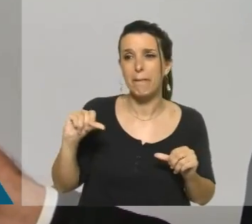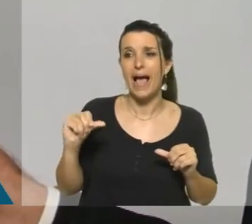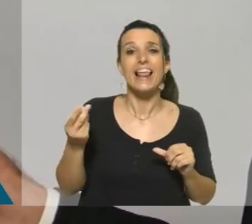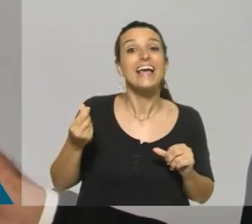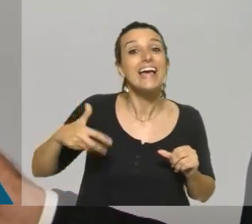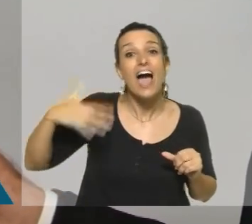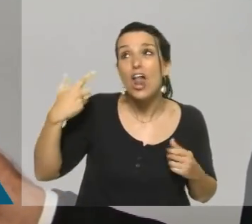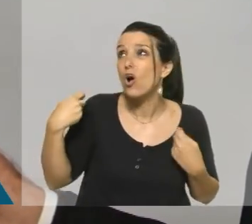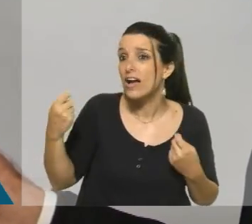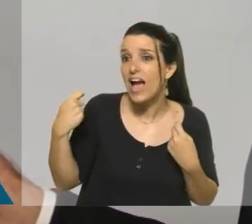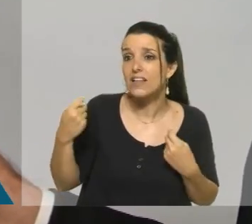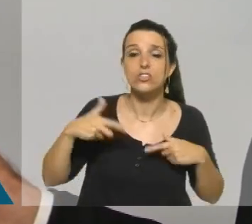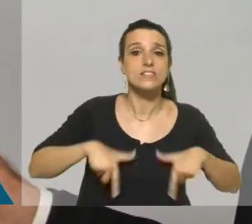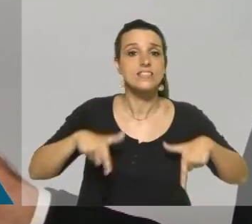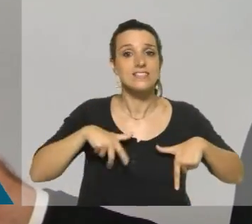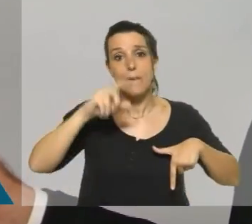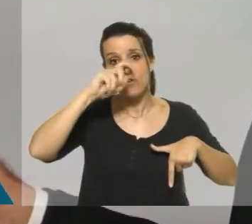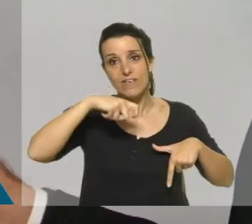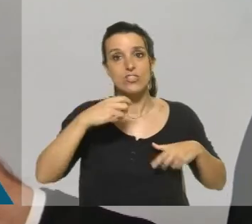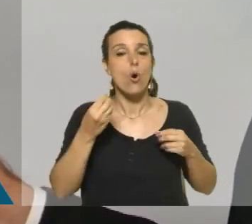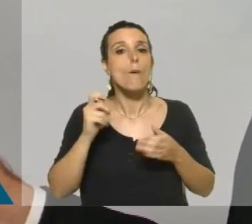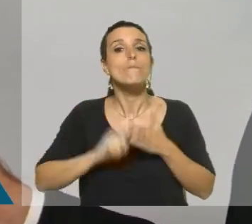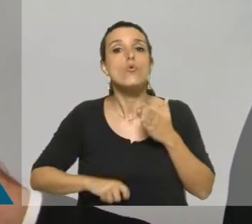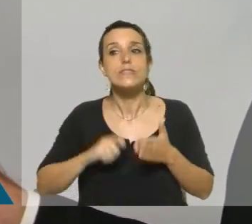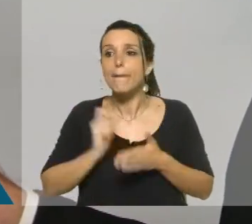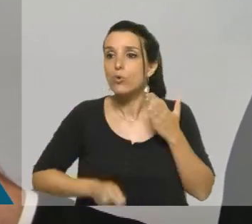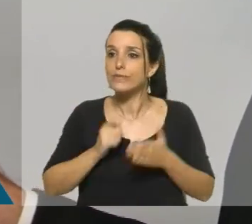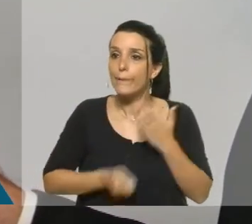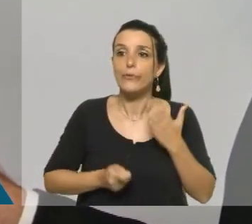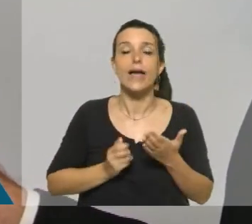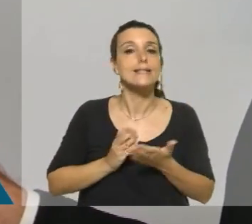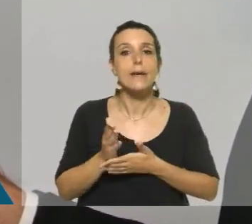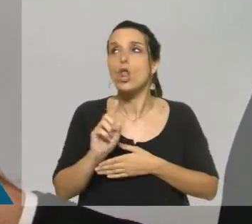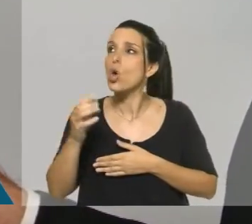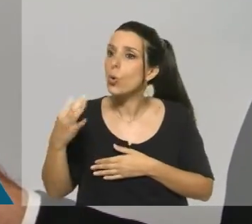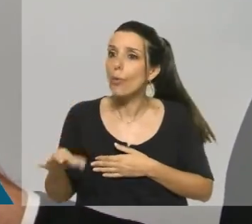cara este la intendencia de Montevideo de hecho multa permanentemente por incumplimientos a esta empresa